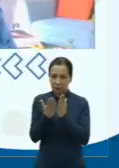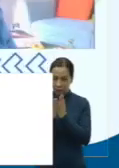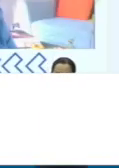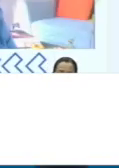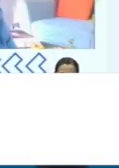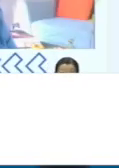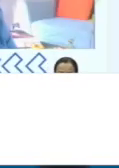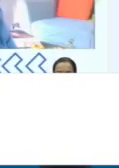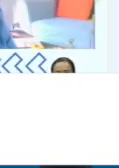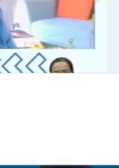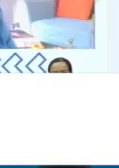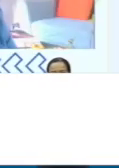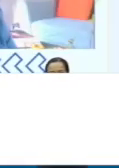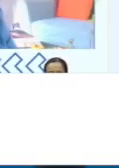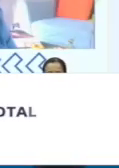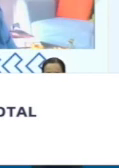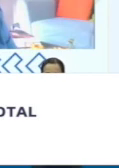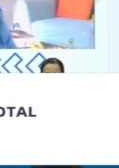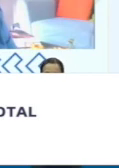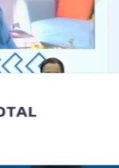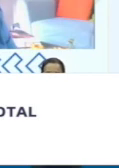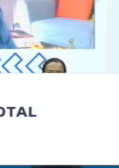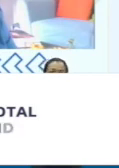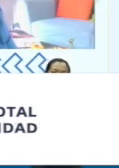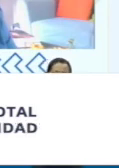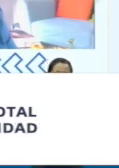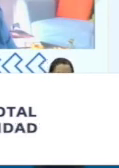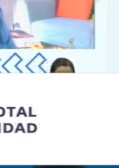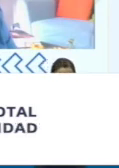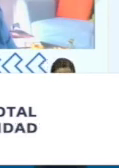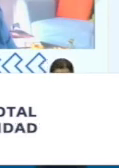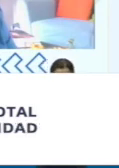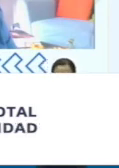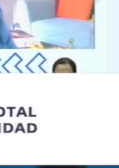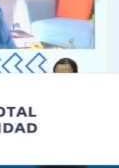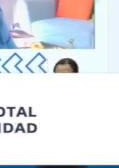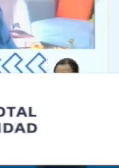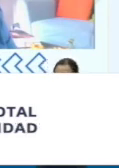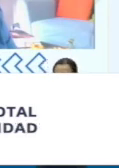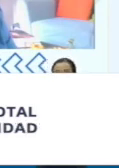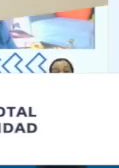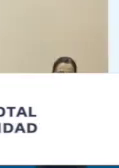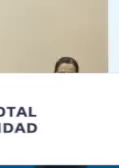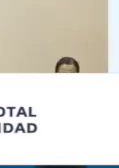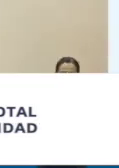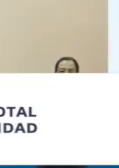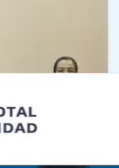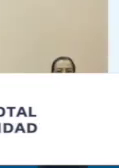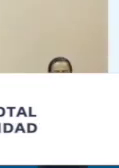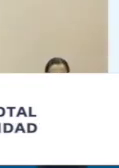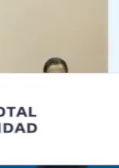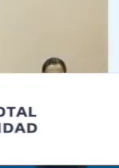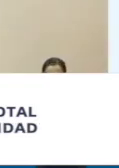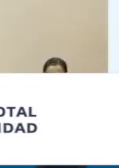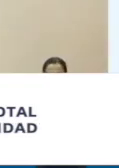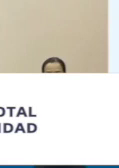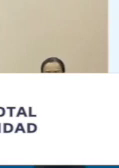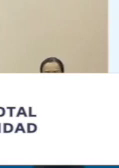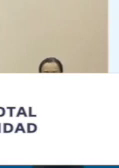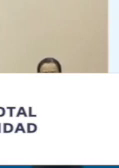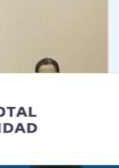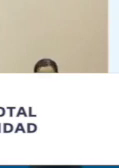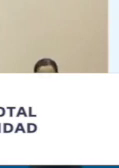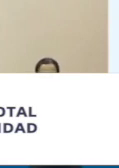Durante el encuentro virtual titulado La Educación Presencial, un compromiso de todos, liderado por la Procuraduría General de la Nación, la subdirectora de Regiones y